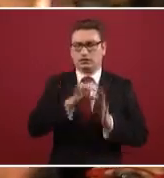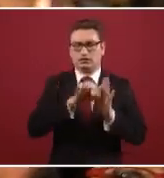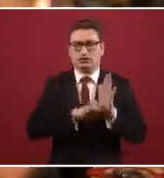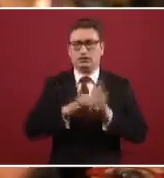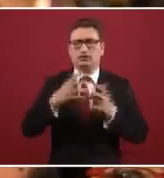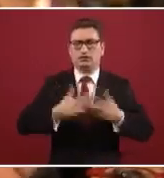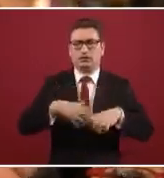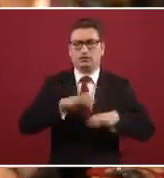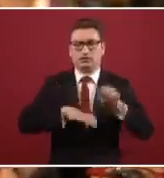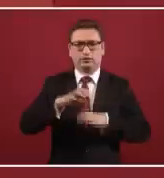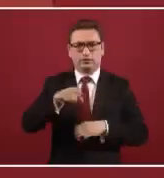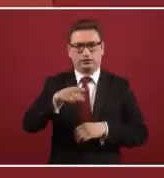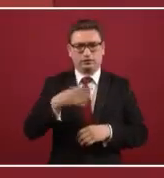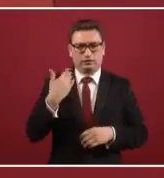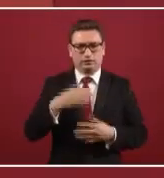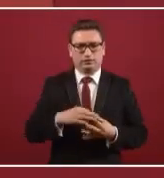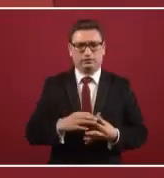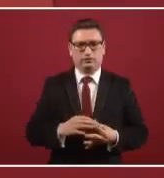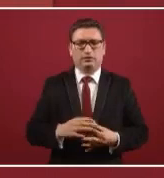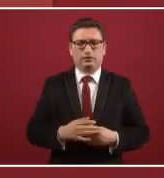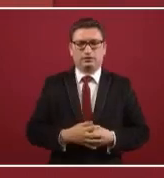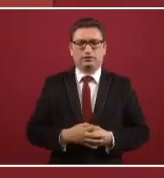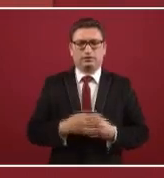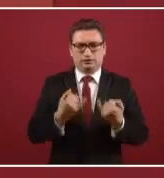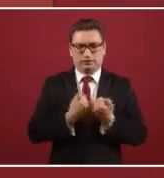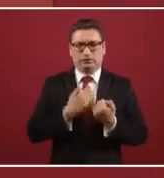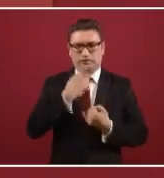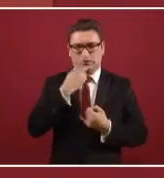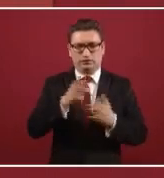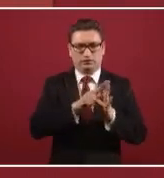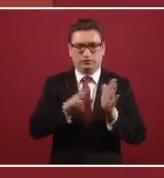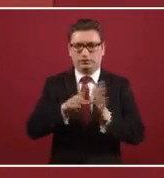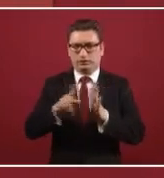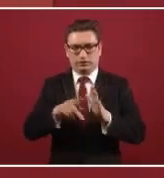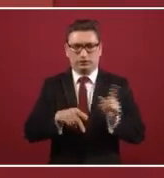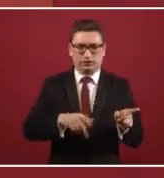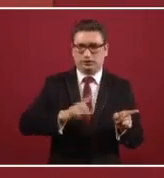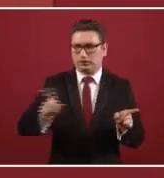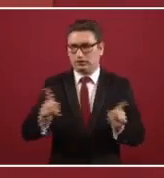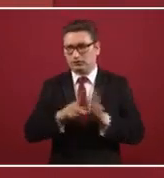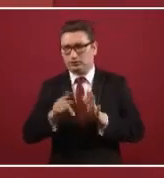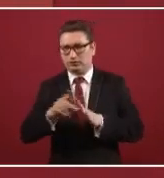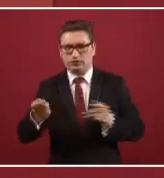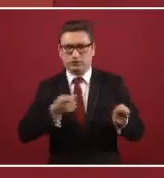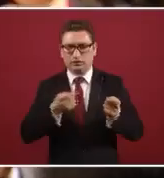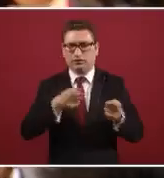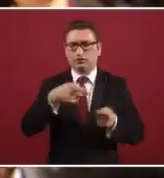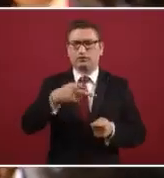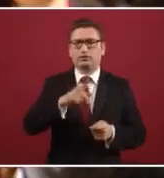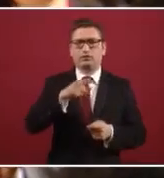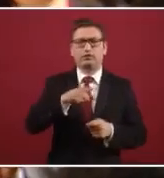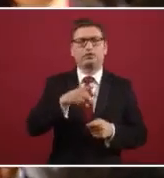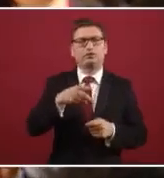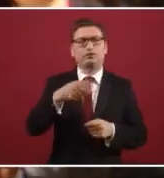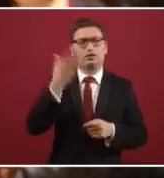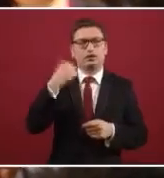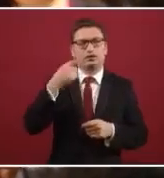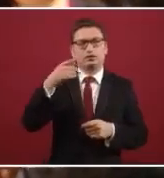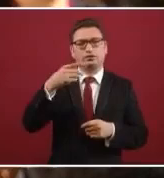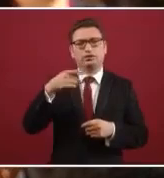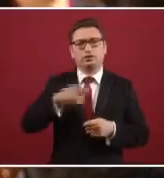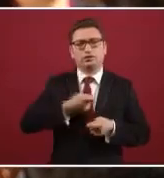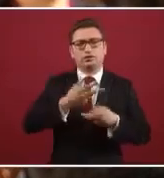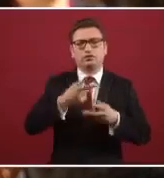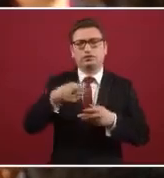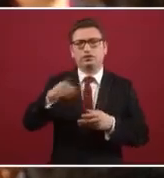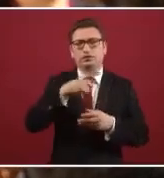presidente, y también ha dicho que la prensa se regula con la prensa. Déjeme pedirle su opinión sobre lo que publicó el